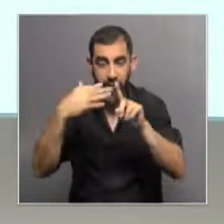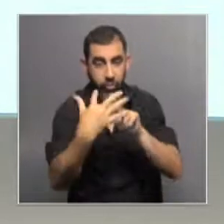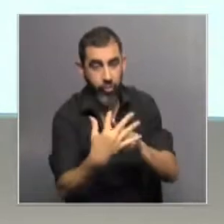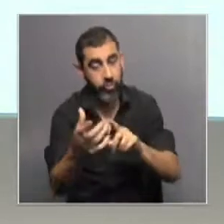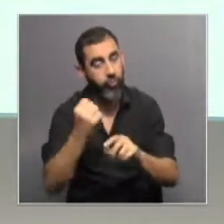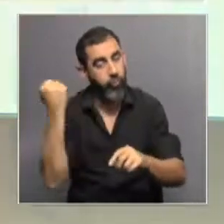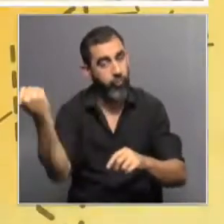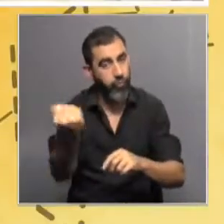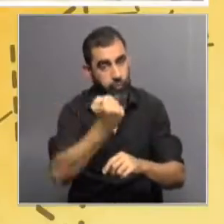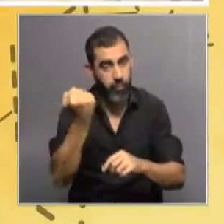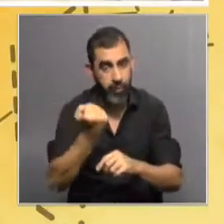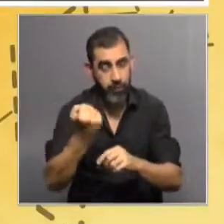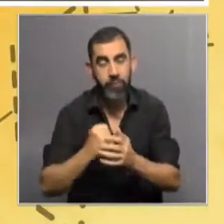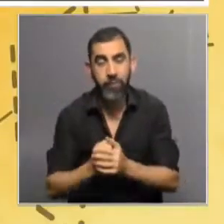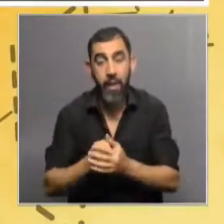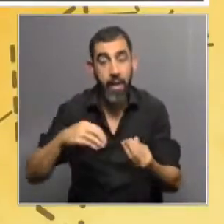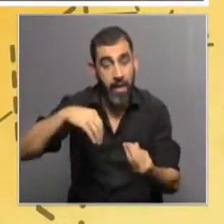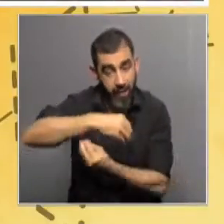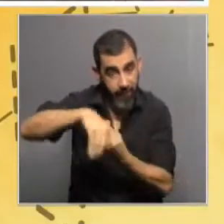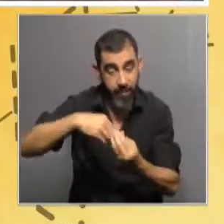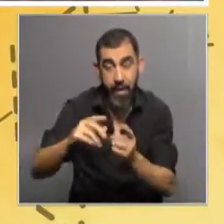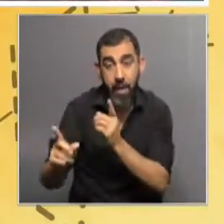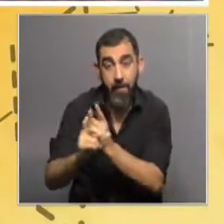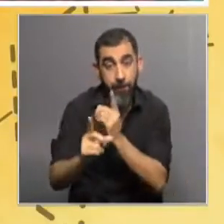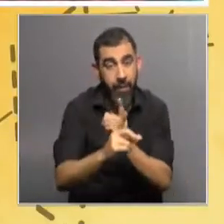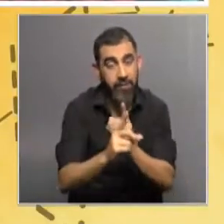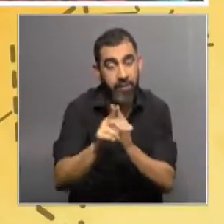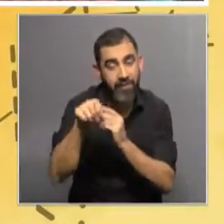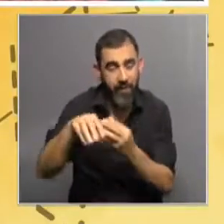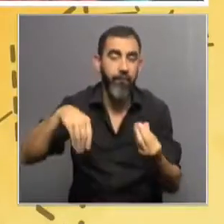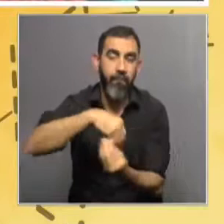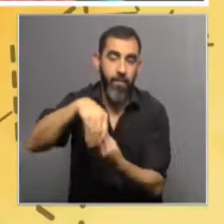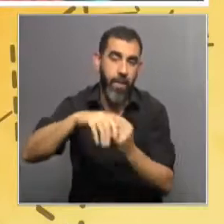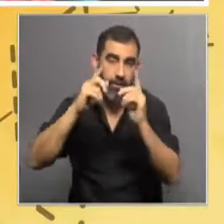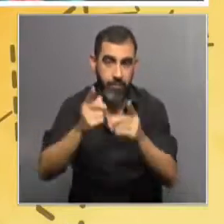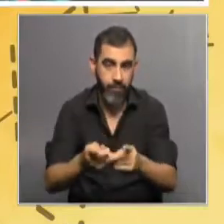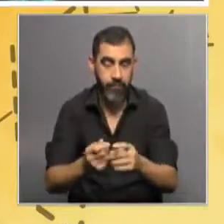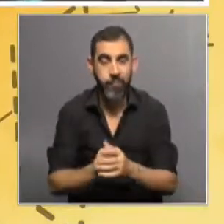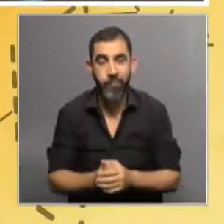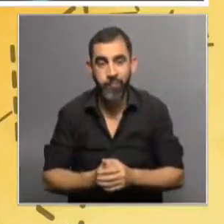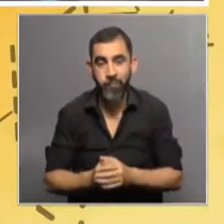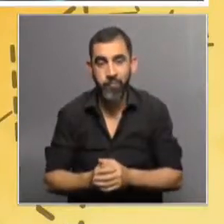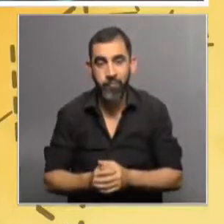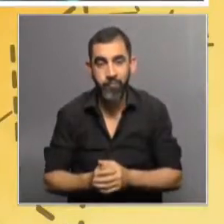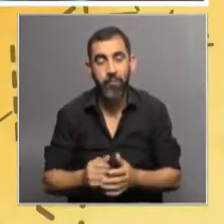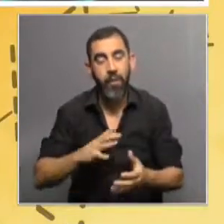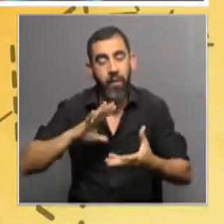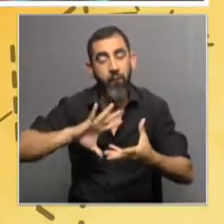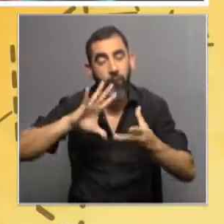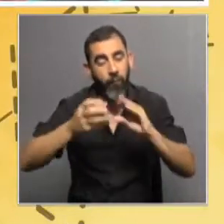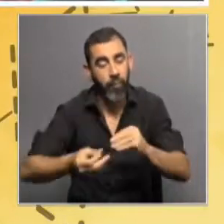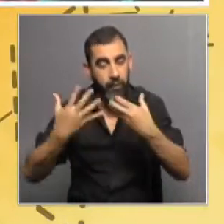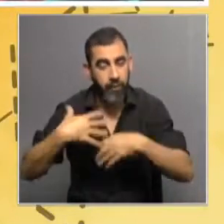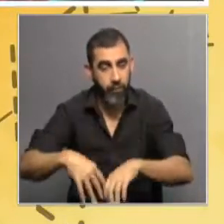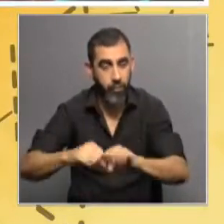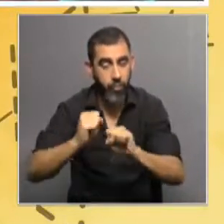fundamental de la genética, la familia. El paciente es la familia. Entonces, en ese caso, tenemos formas de diagnóstico,